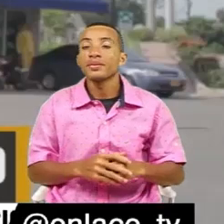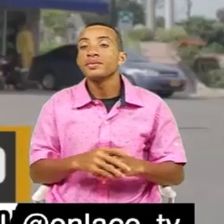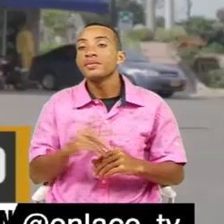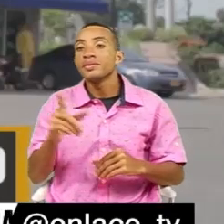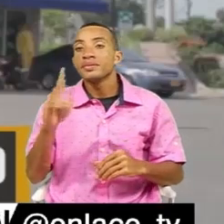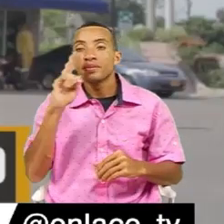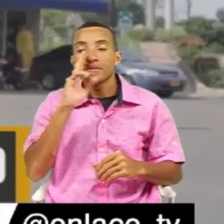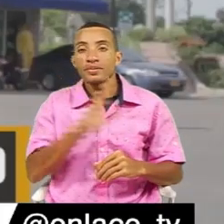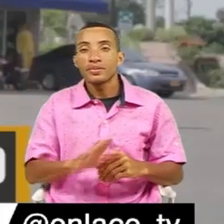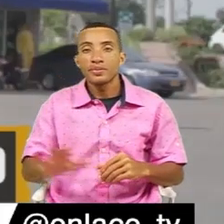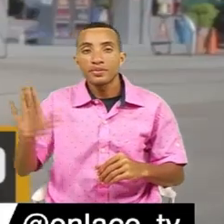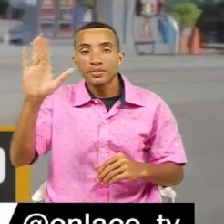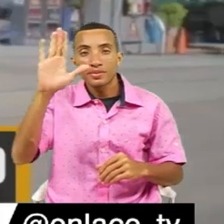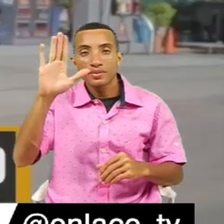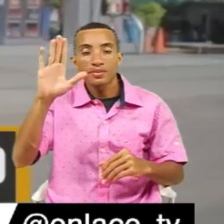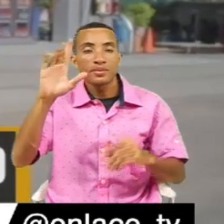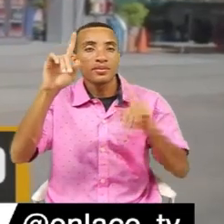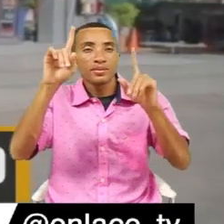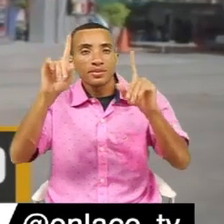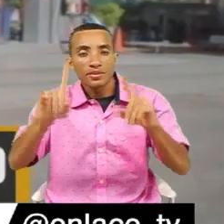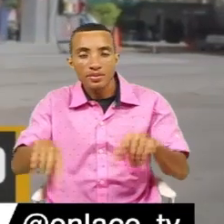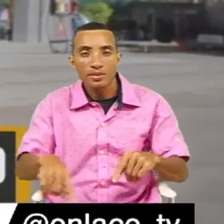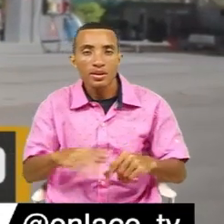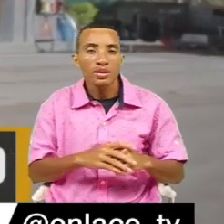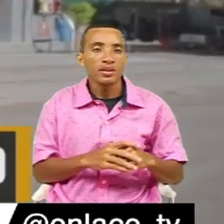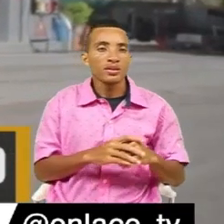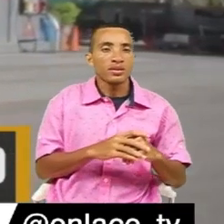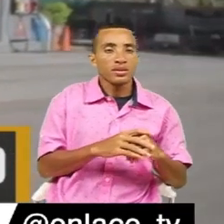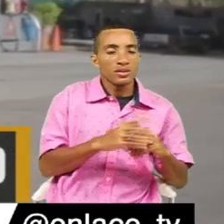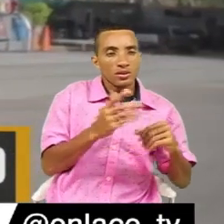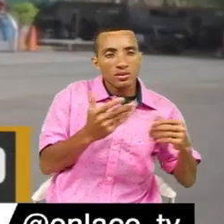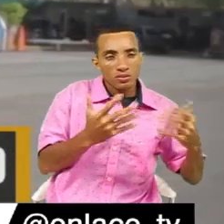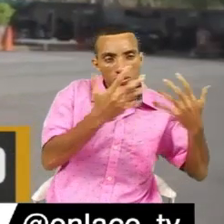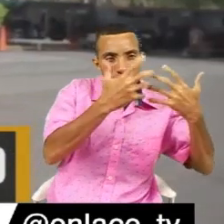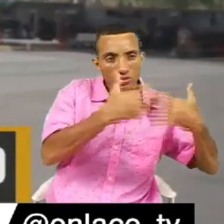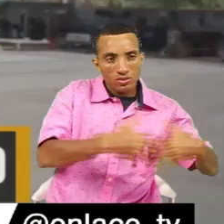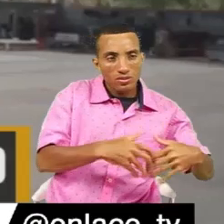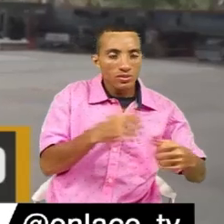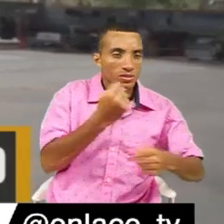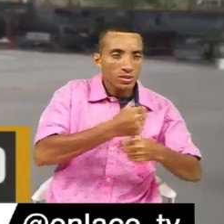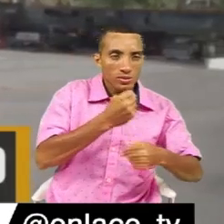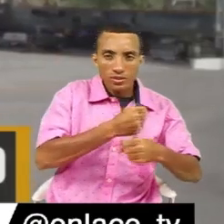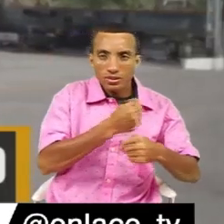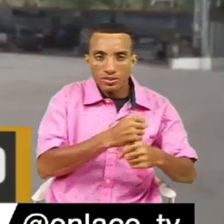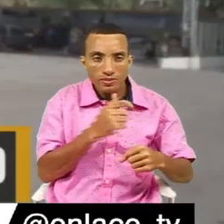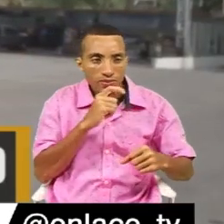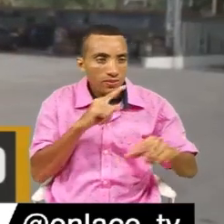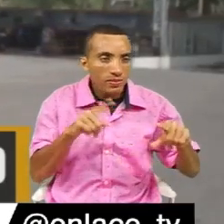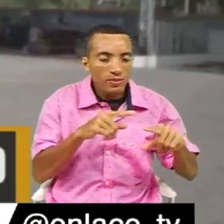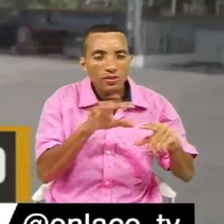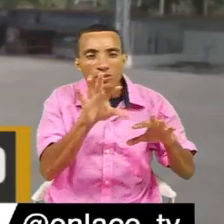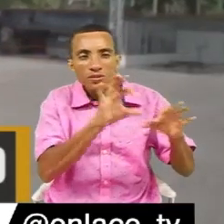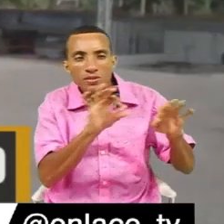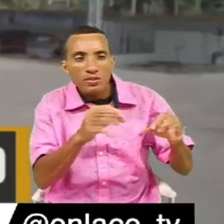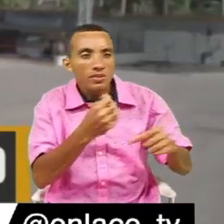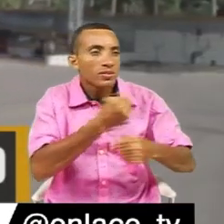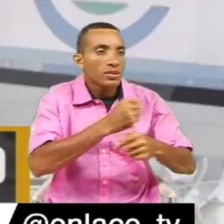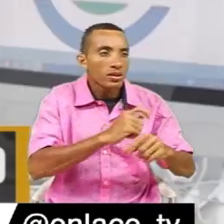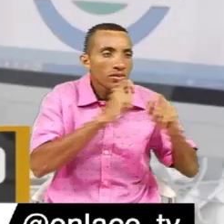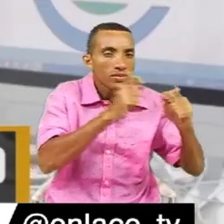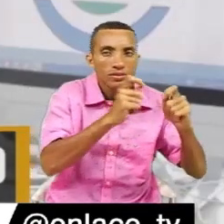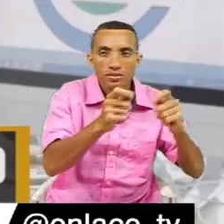de Empleo a través de CAFABA, como una oportunidad que hay que aprovechar. Así calificaron los empresarios que ya están vinculados a este